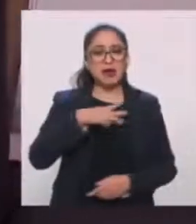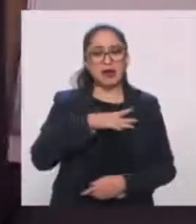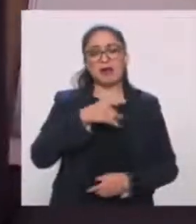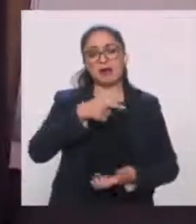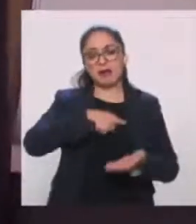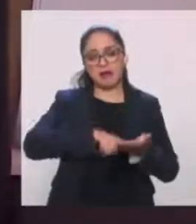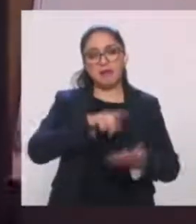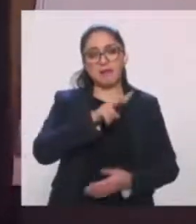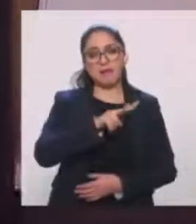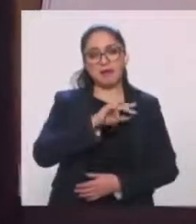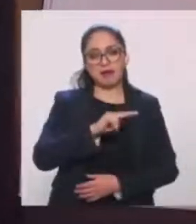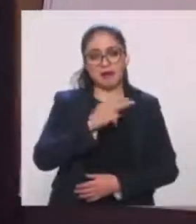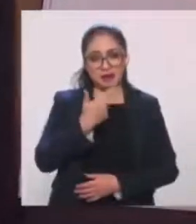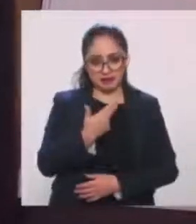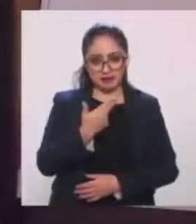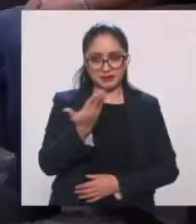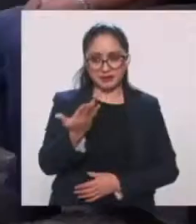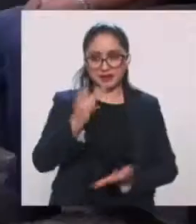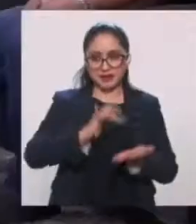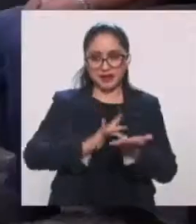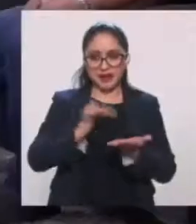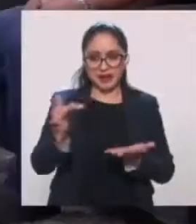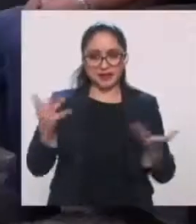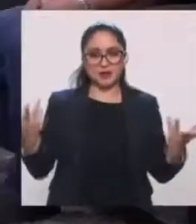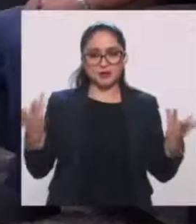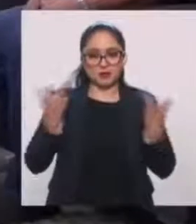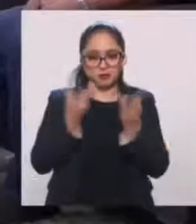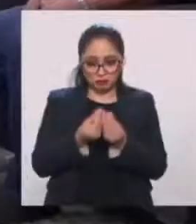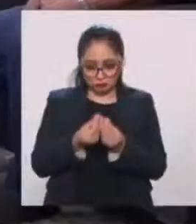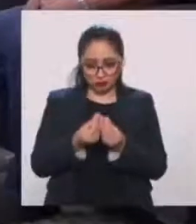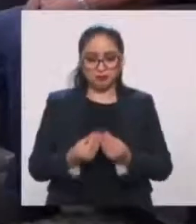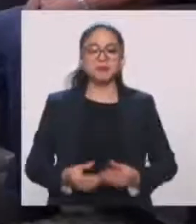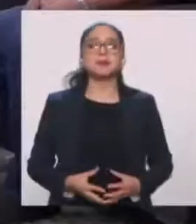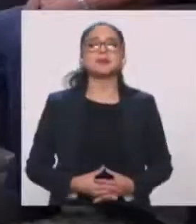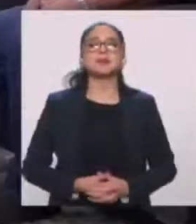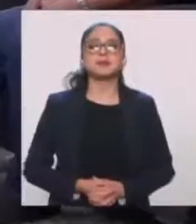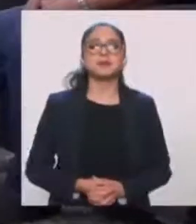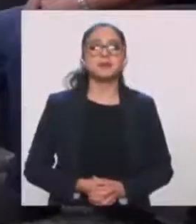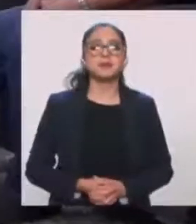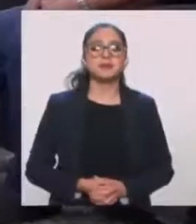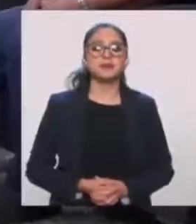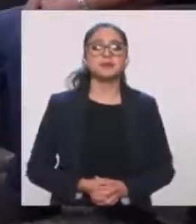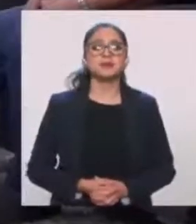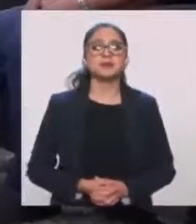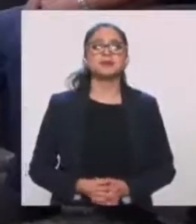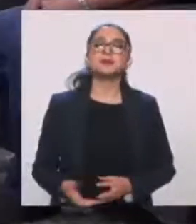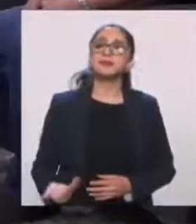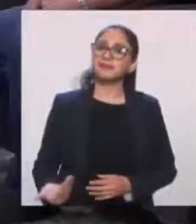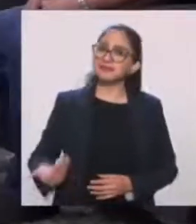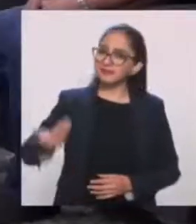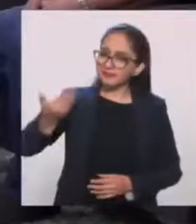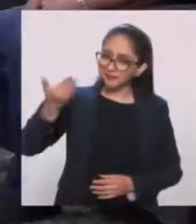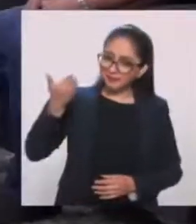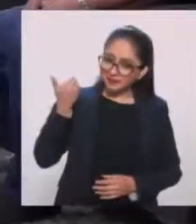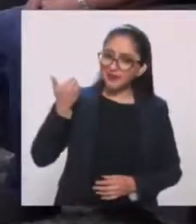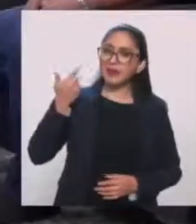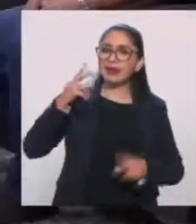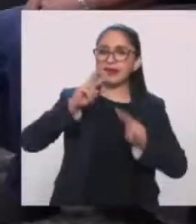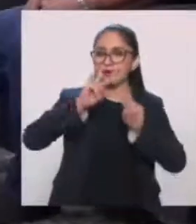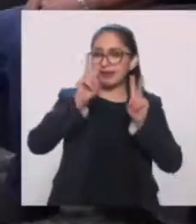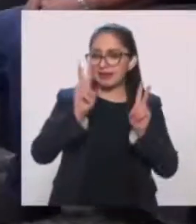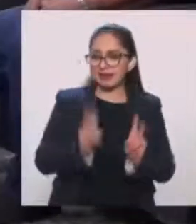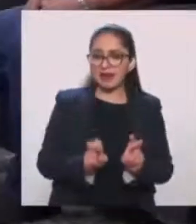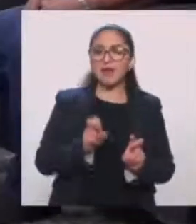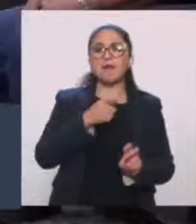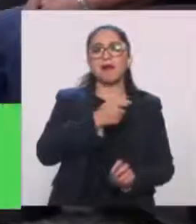gracias. Y bueno, ya en el segmento pasado empezábamos a hablar, doctora, de este tema del problema que tenemos